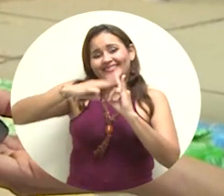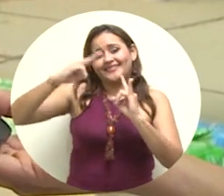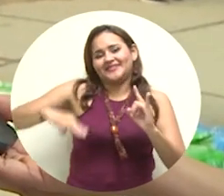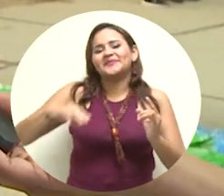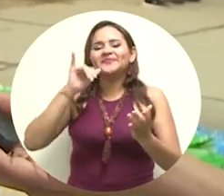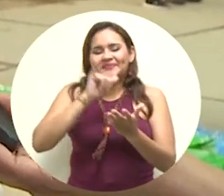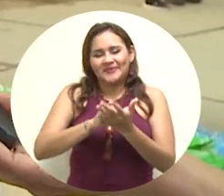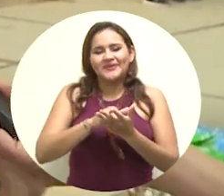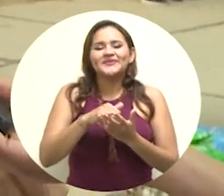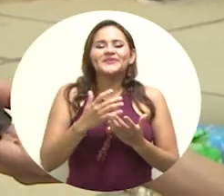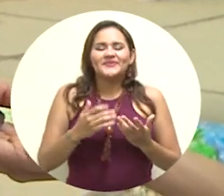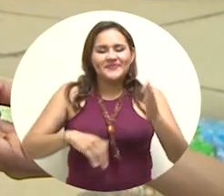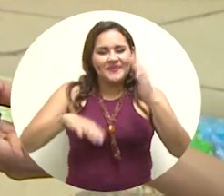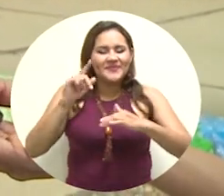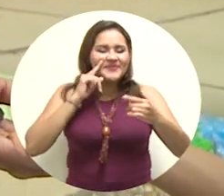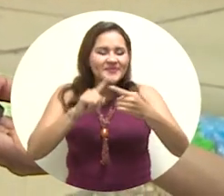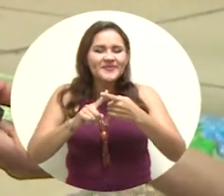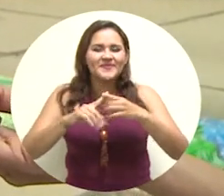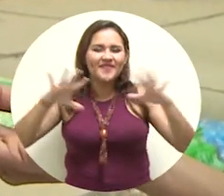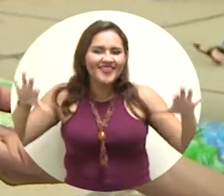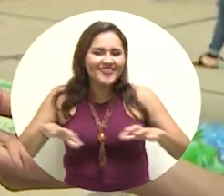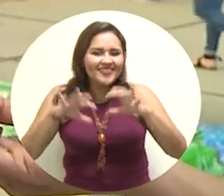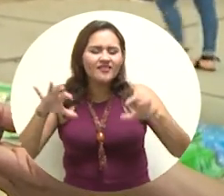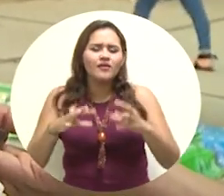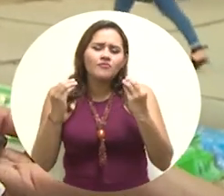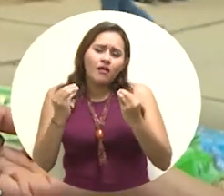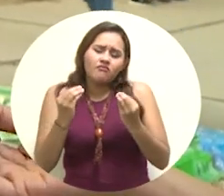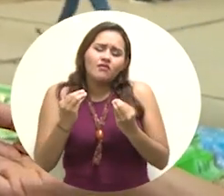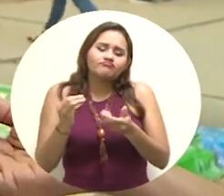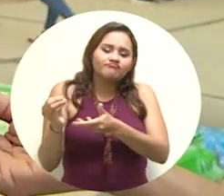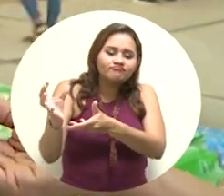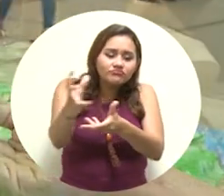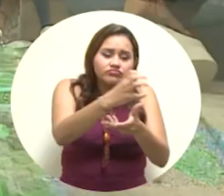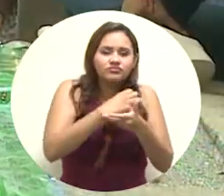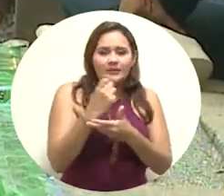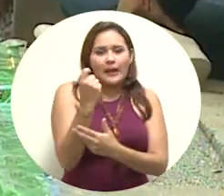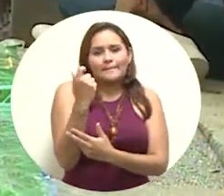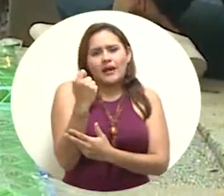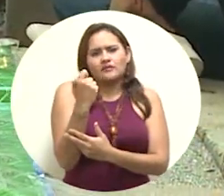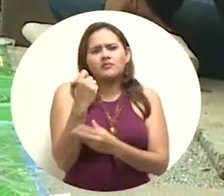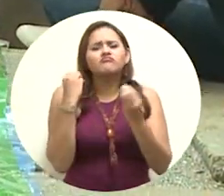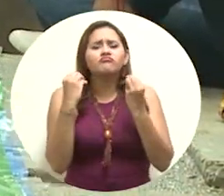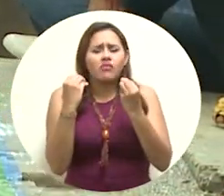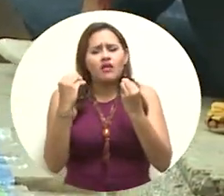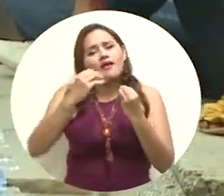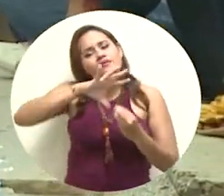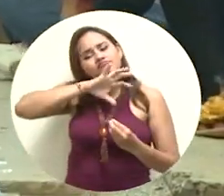en la que ellos puedan sustentarse para continuar esa labor que vienen haciendo.